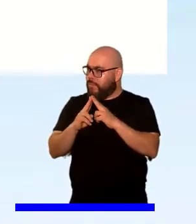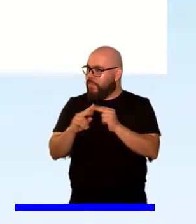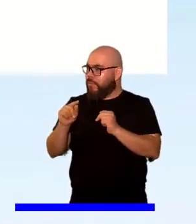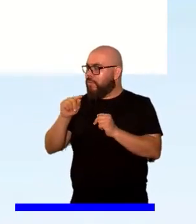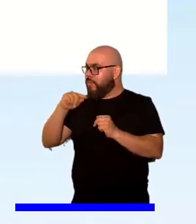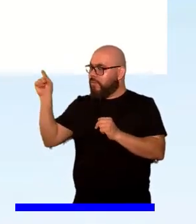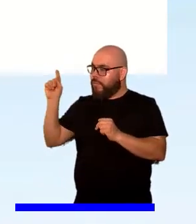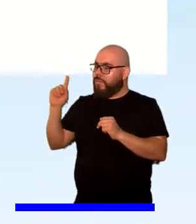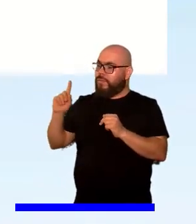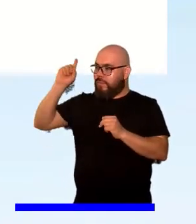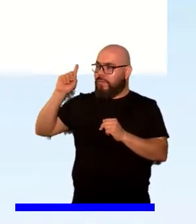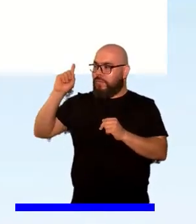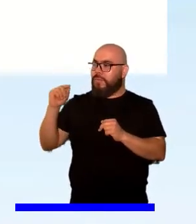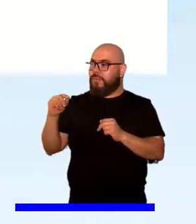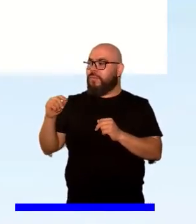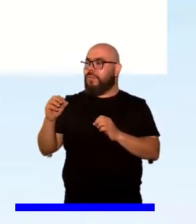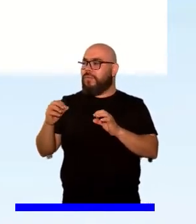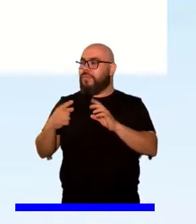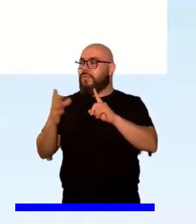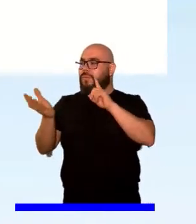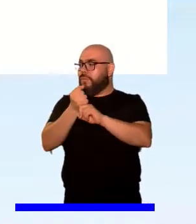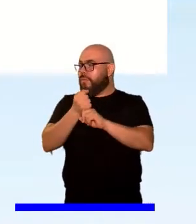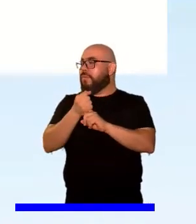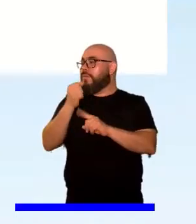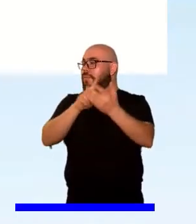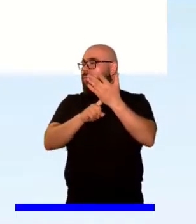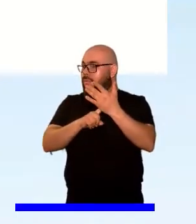de la derecha. Y si es así, positivo para iPhone.